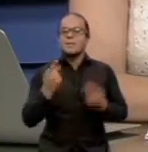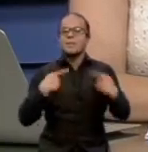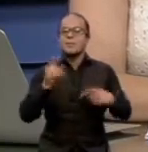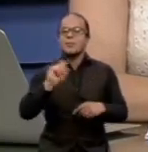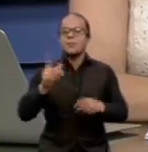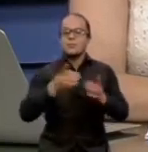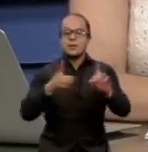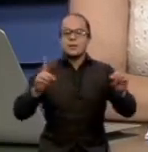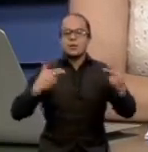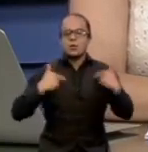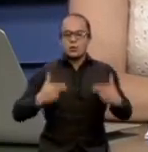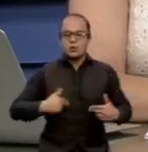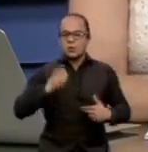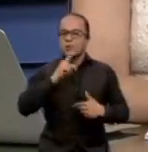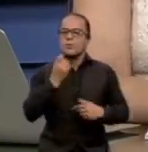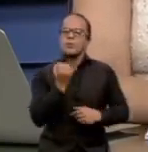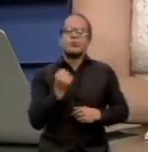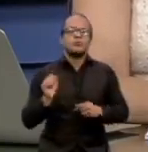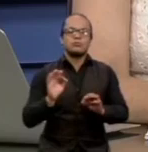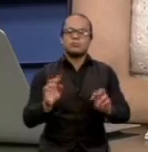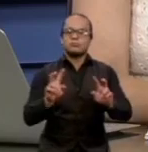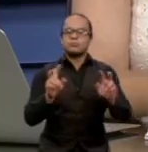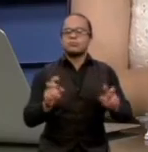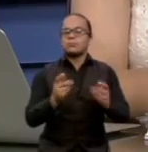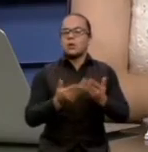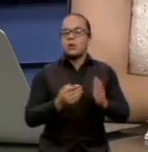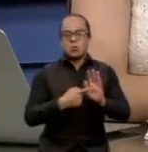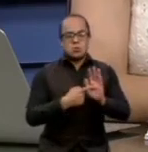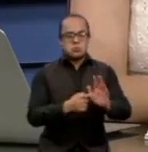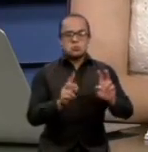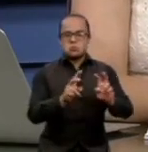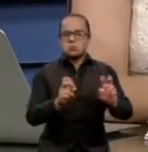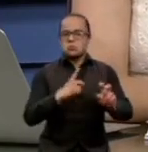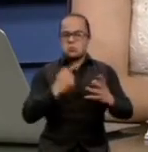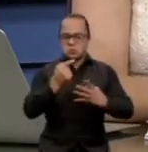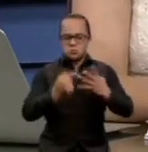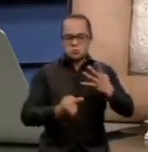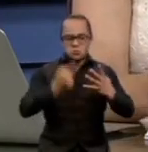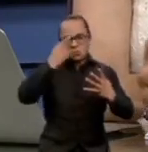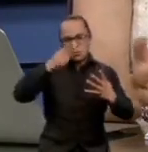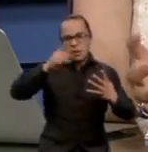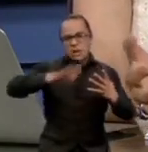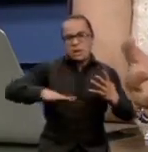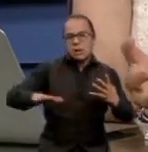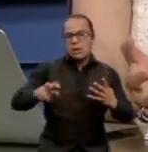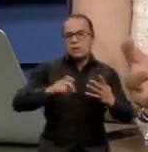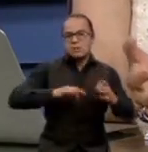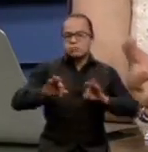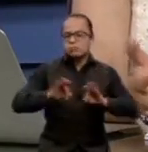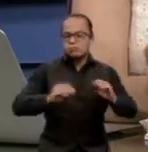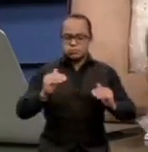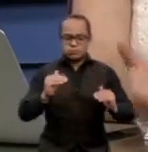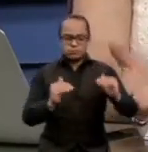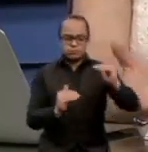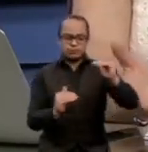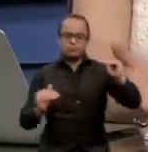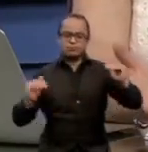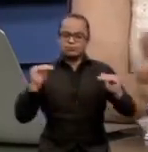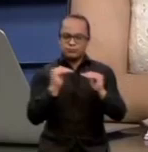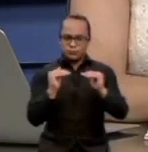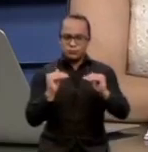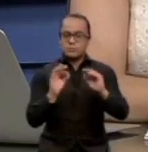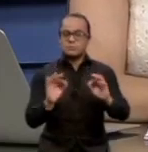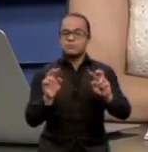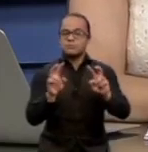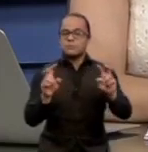en desarrollo humano y de talento, hoy para hablar sobre las claves para reducir la brecha laboral de género. Vaya